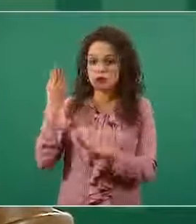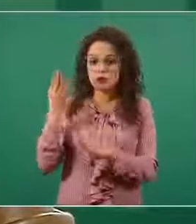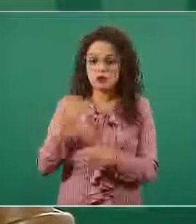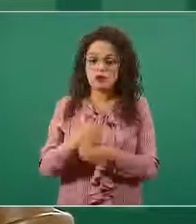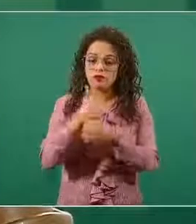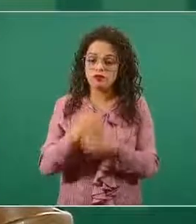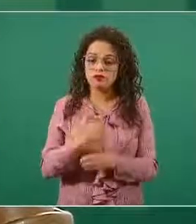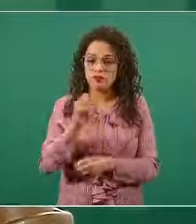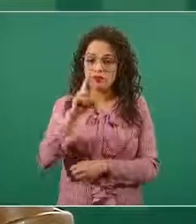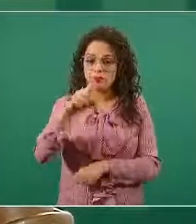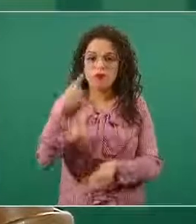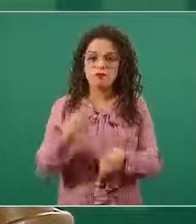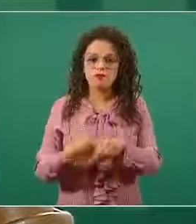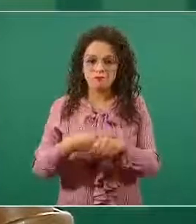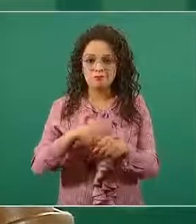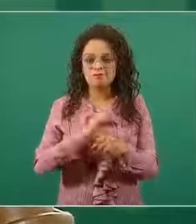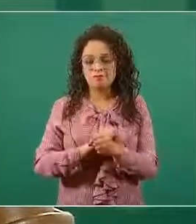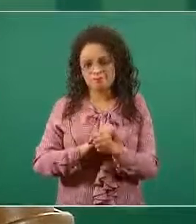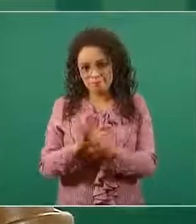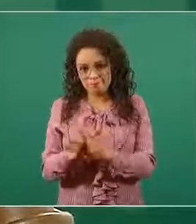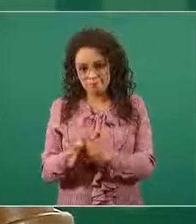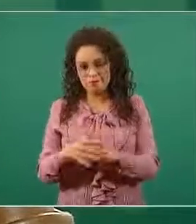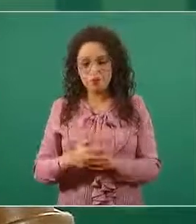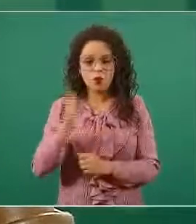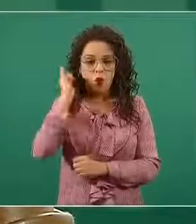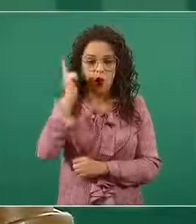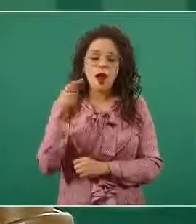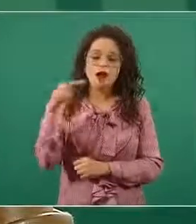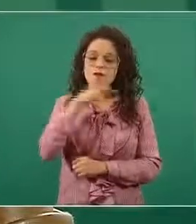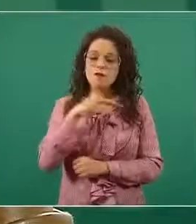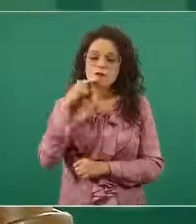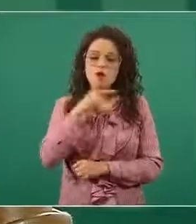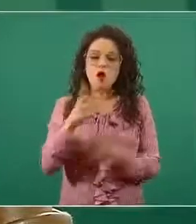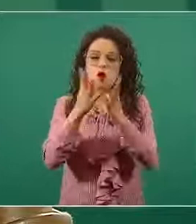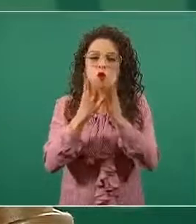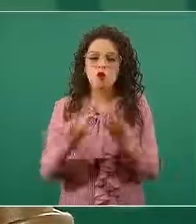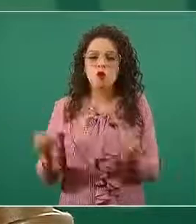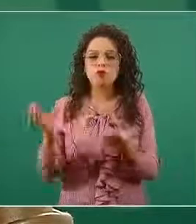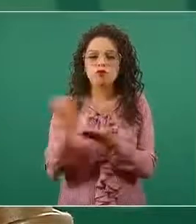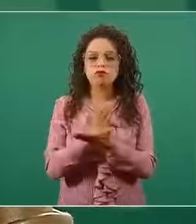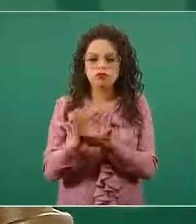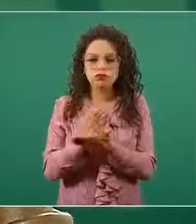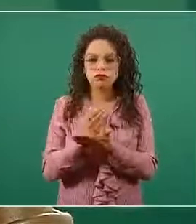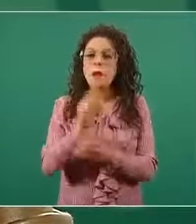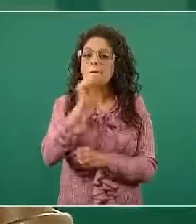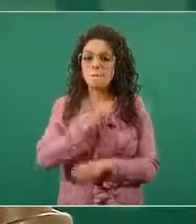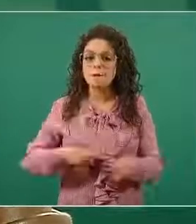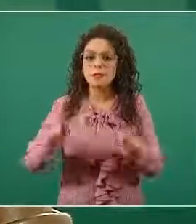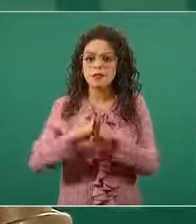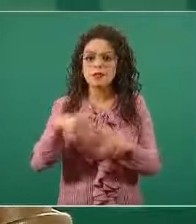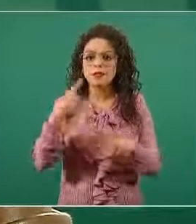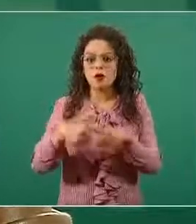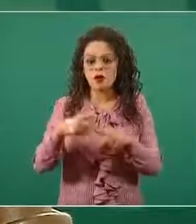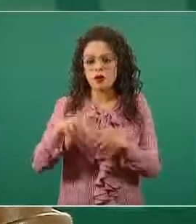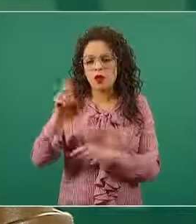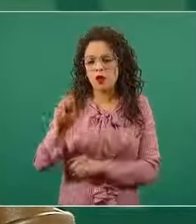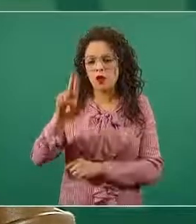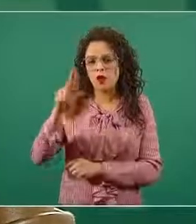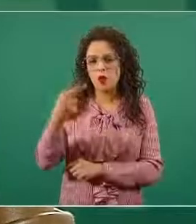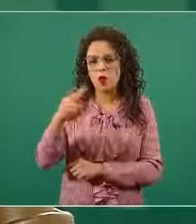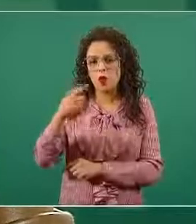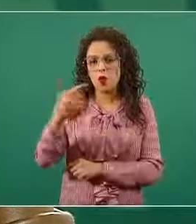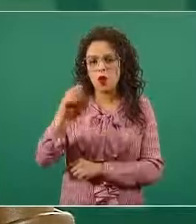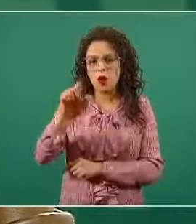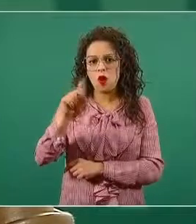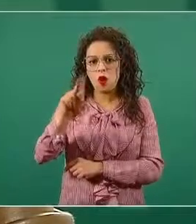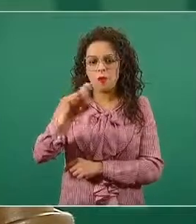la enfermedad. Les deseamos una pronta recuperación, incluido nuestro subsecretario, el doctor Hugo López-Gatell Ramírez, y a